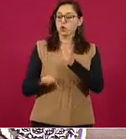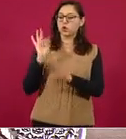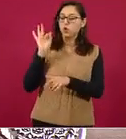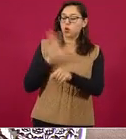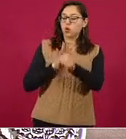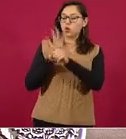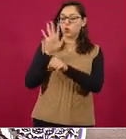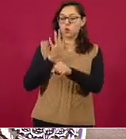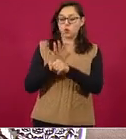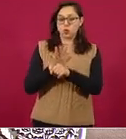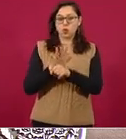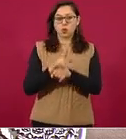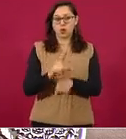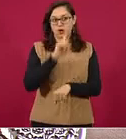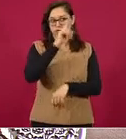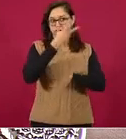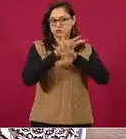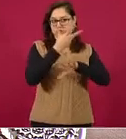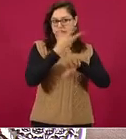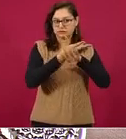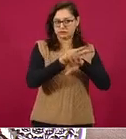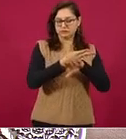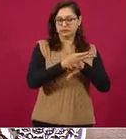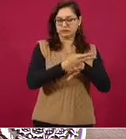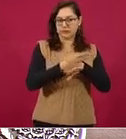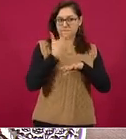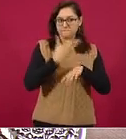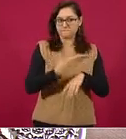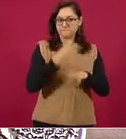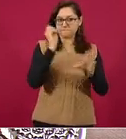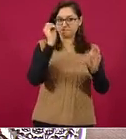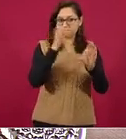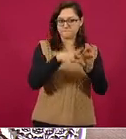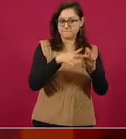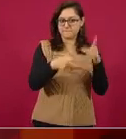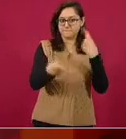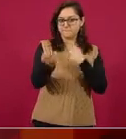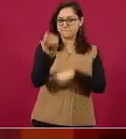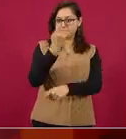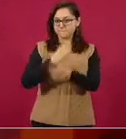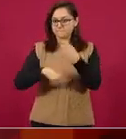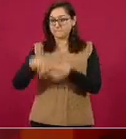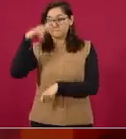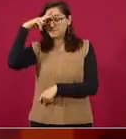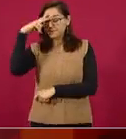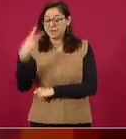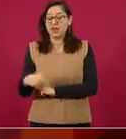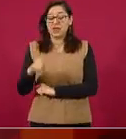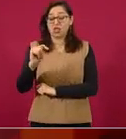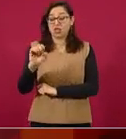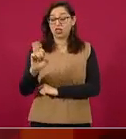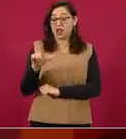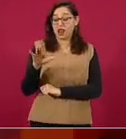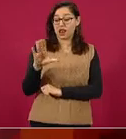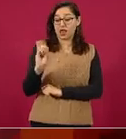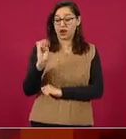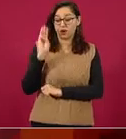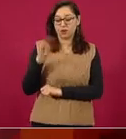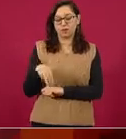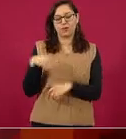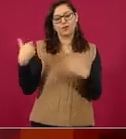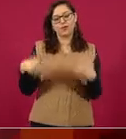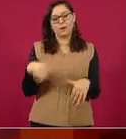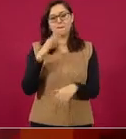en Estados Unidos como Ulink y luego lo envían a Telecom, pues entonces va a ser algo de gran